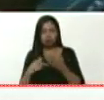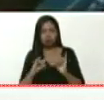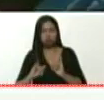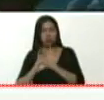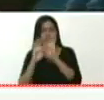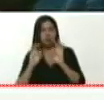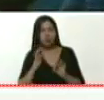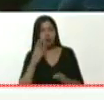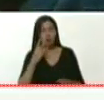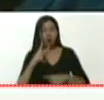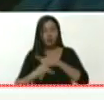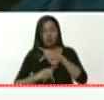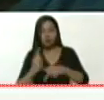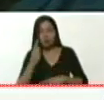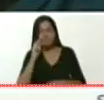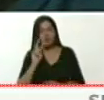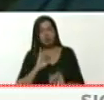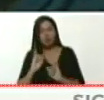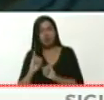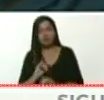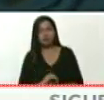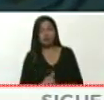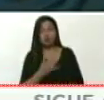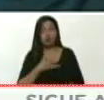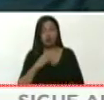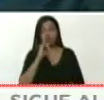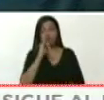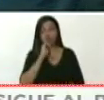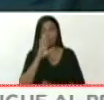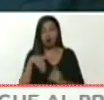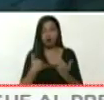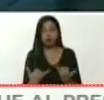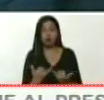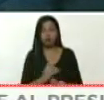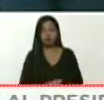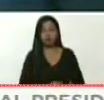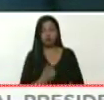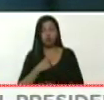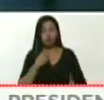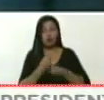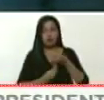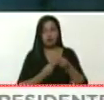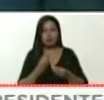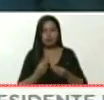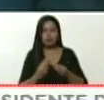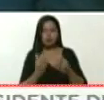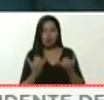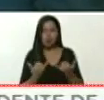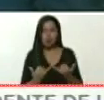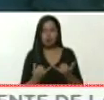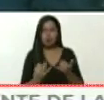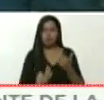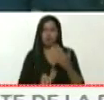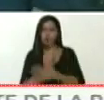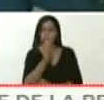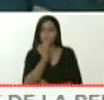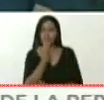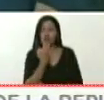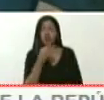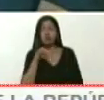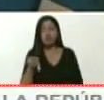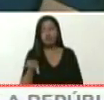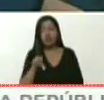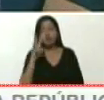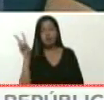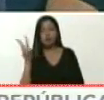el caso productivo, fíjense ustedes, anuncio que estoy creando una fundación del Estado